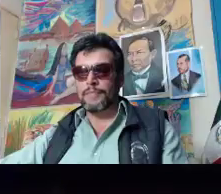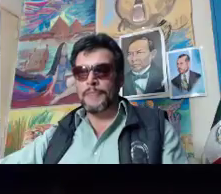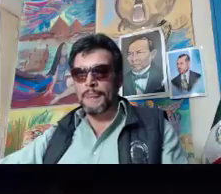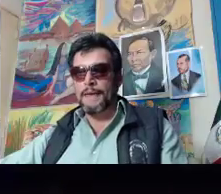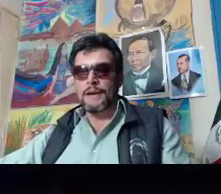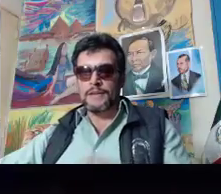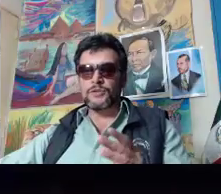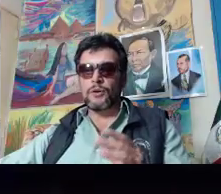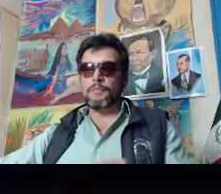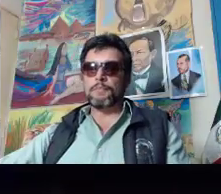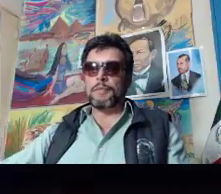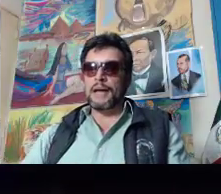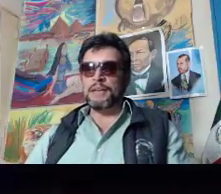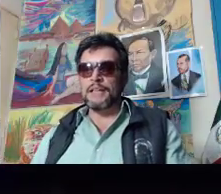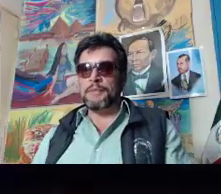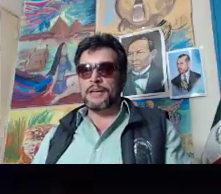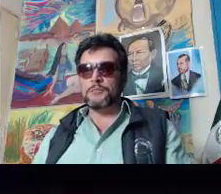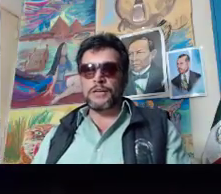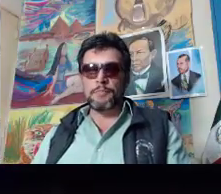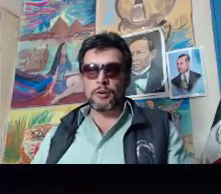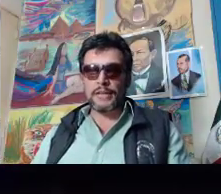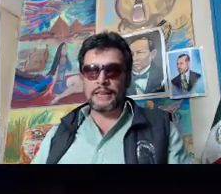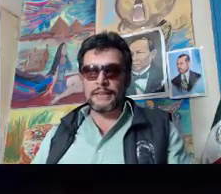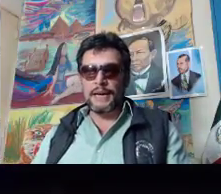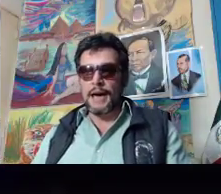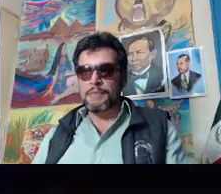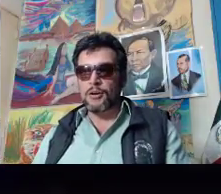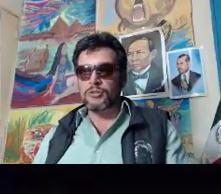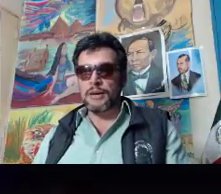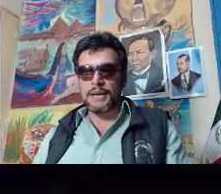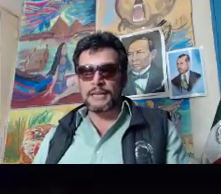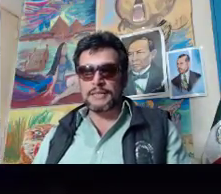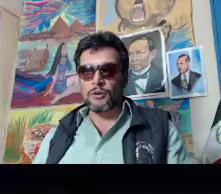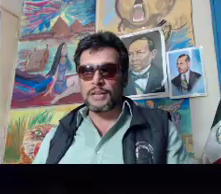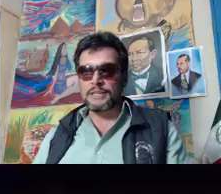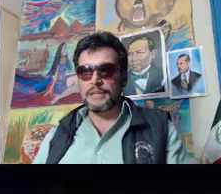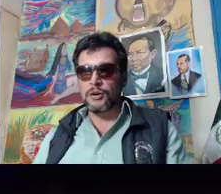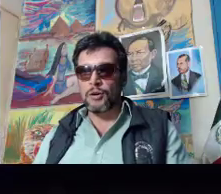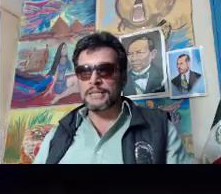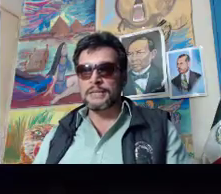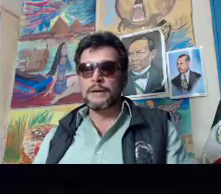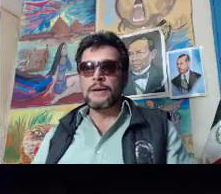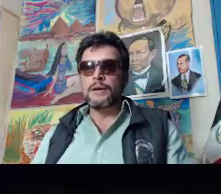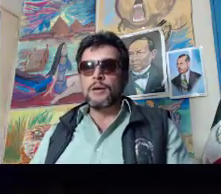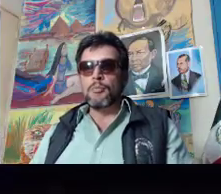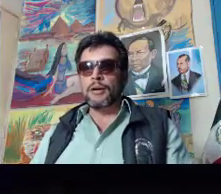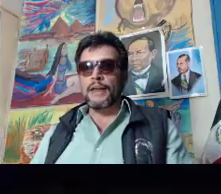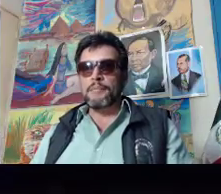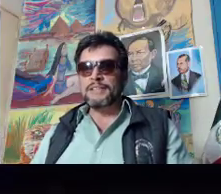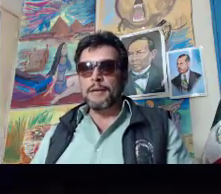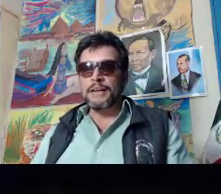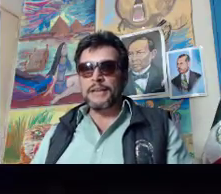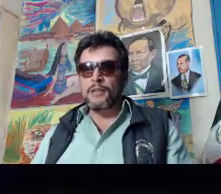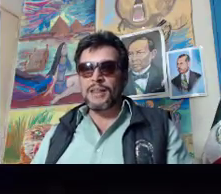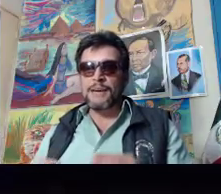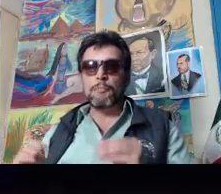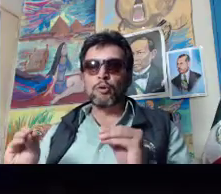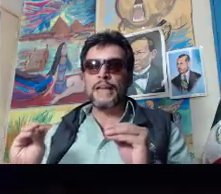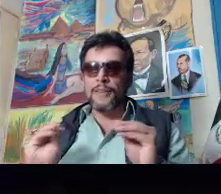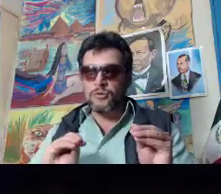poder. Esto para mí también es muy importante, amigos, amigas, señoras y señores, porque además